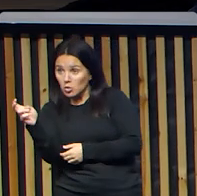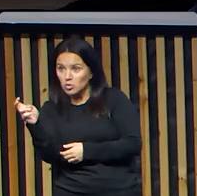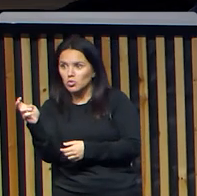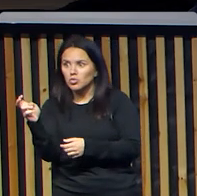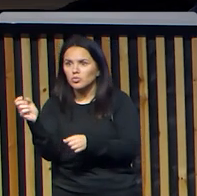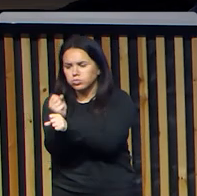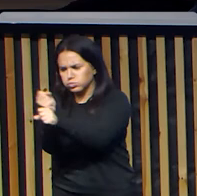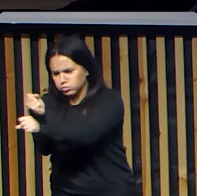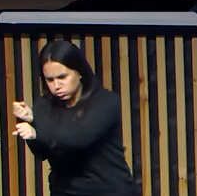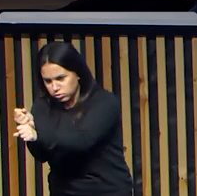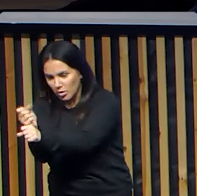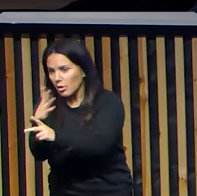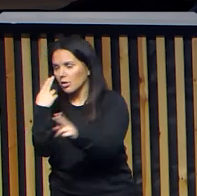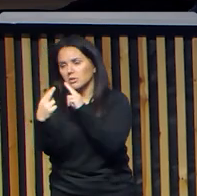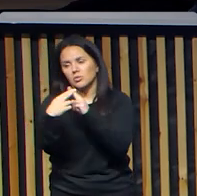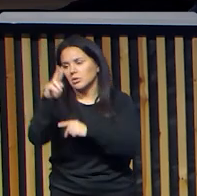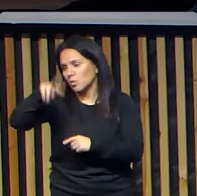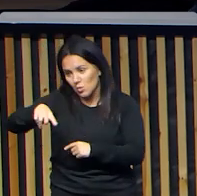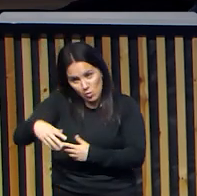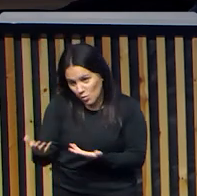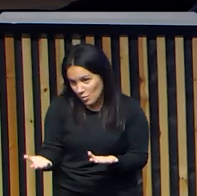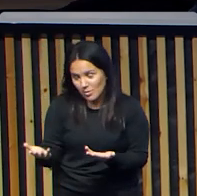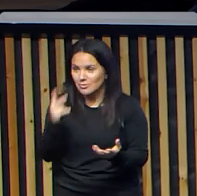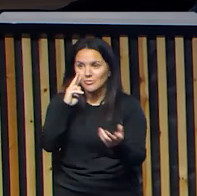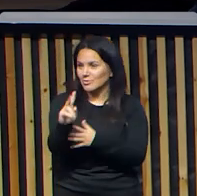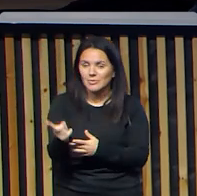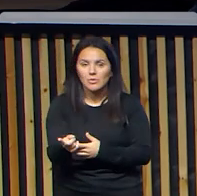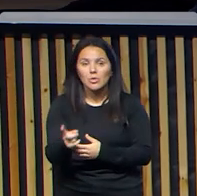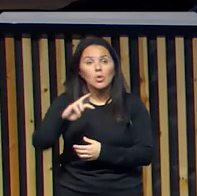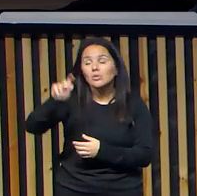contestan o no contestaban